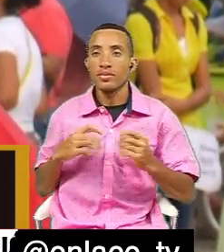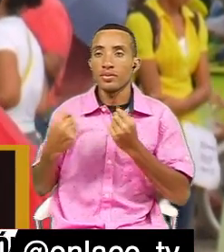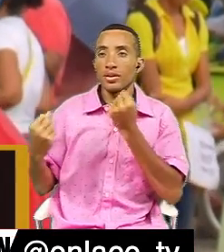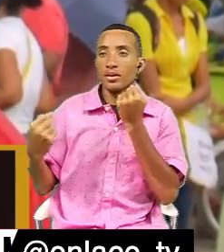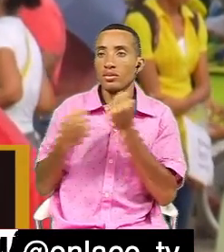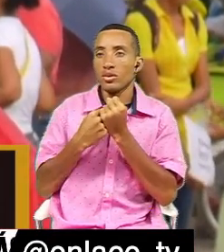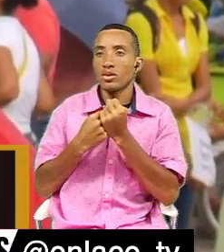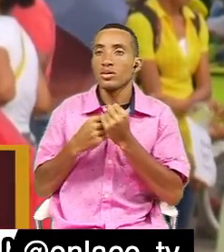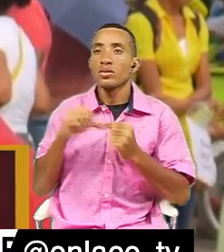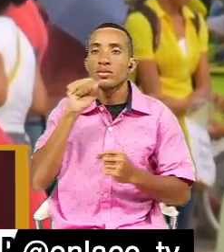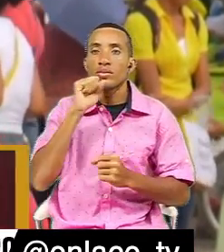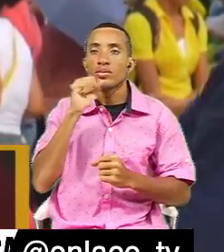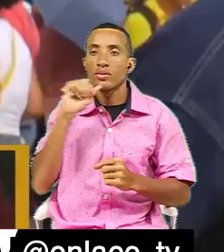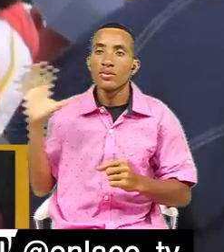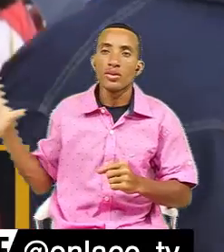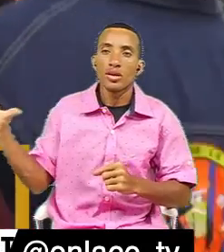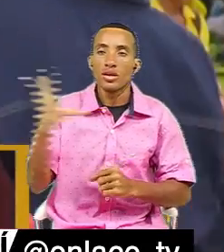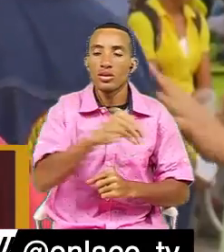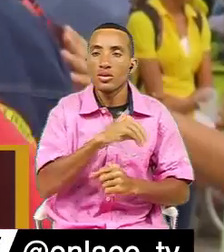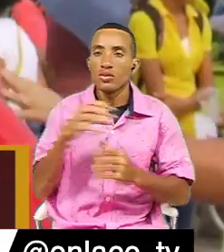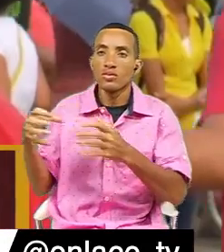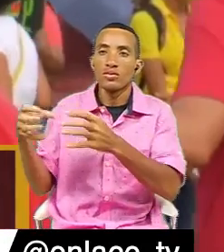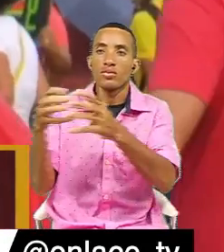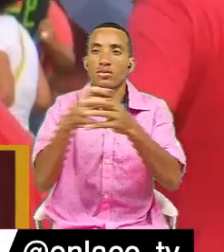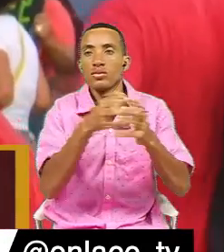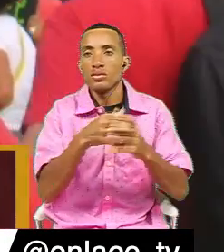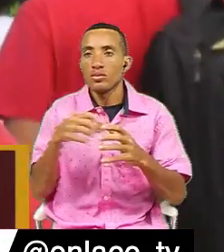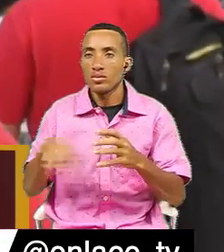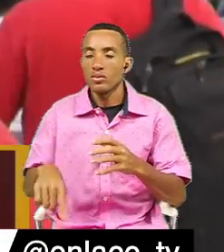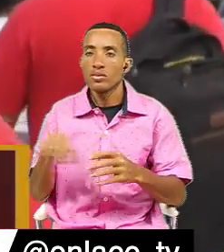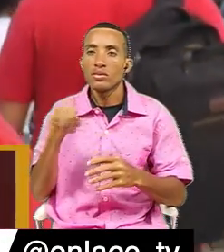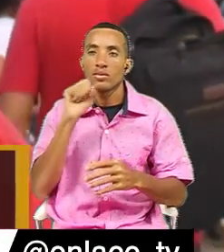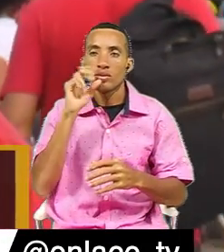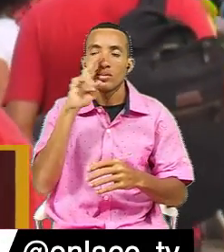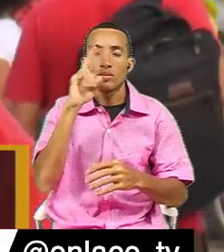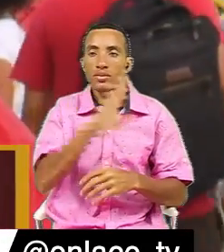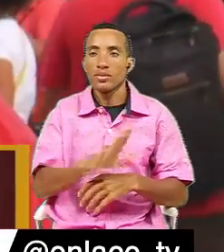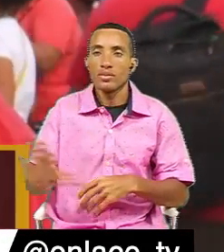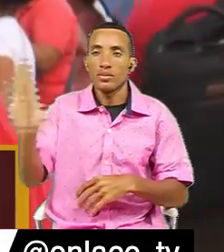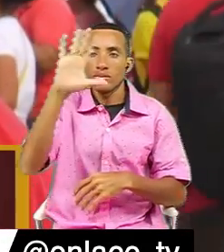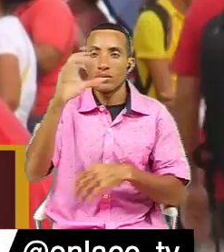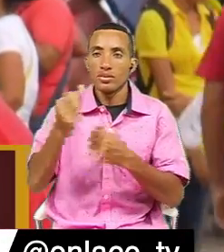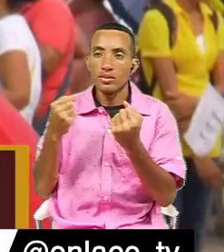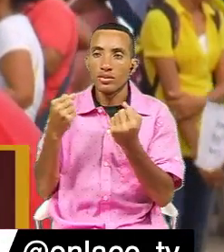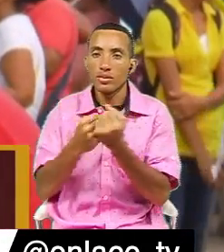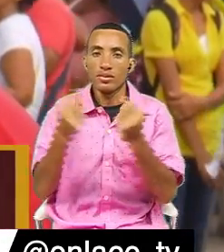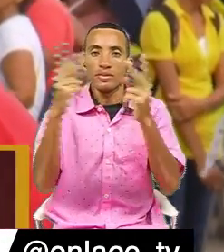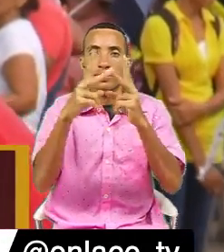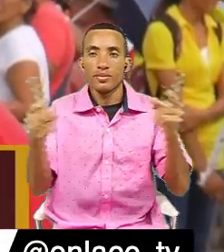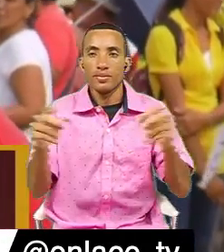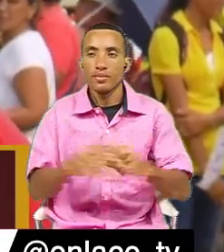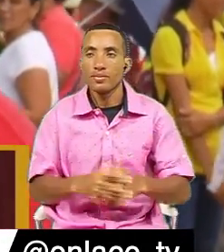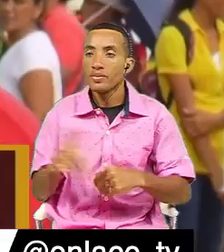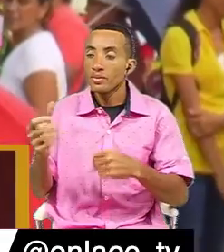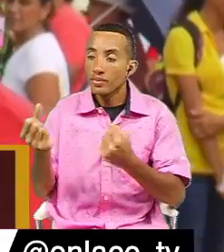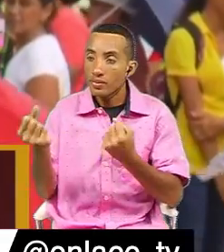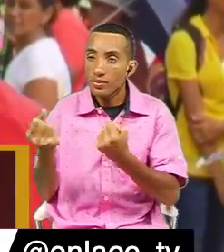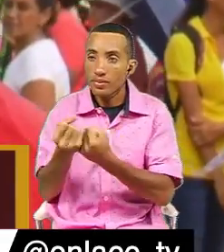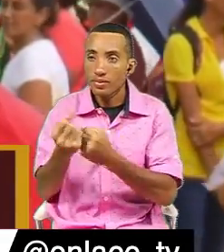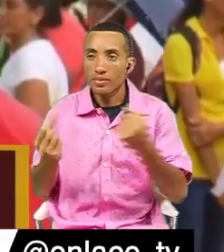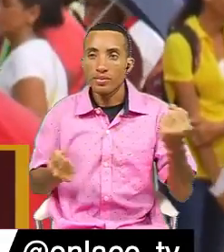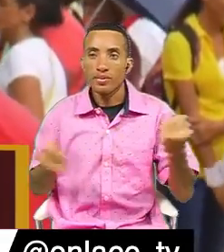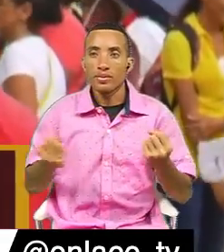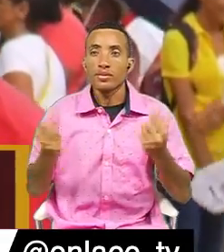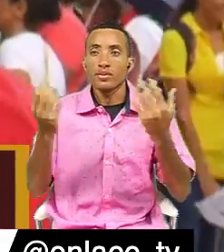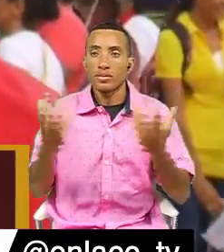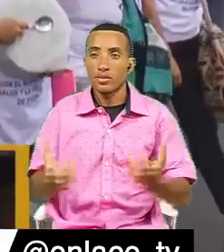feliz de ver el apoyo de todas las gremiaciones en Barranca Bermeja. A nivel nacional pudimos ver el apoyo de las personas al gremio transportador. Quiero aclarar